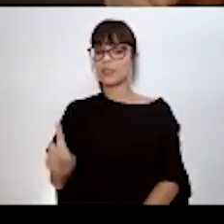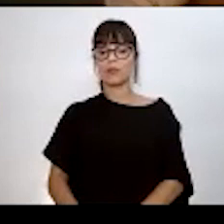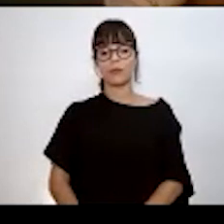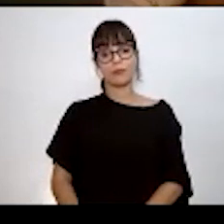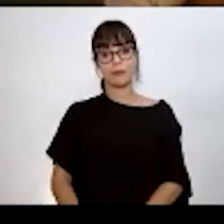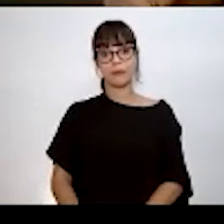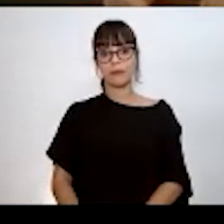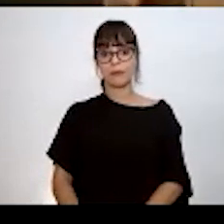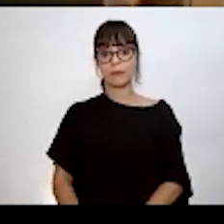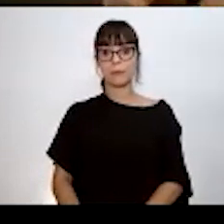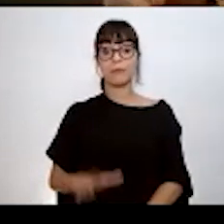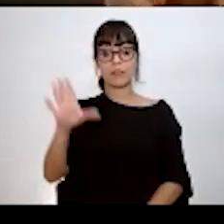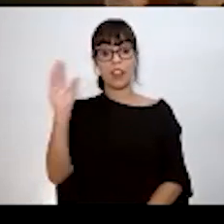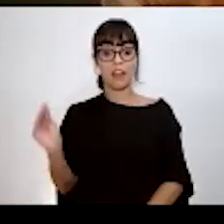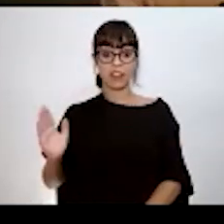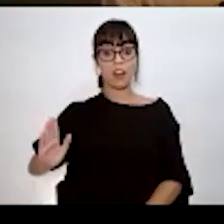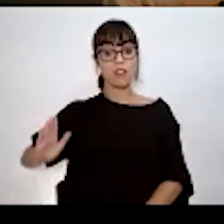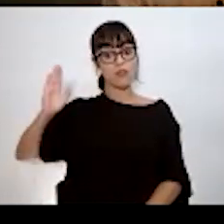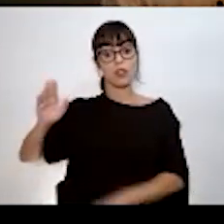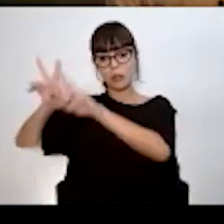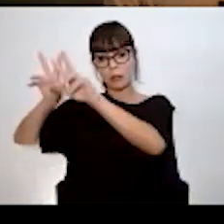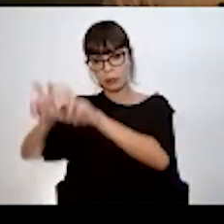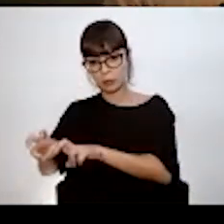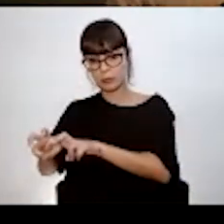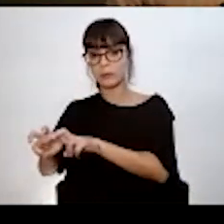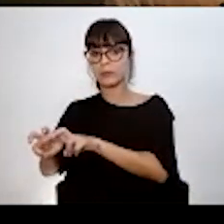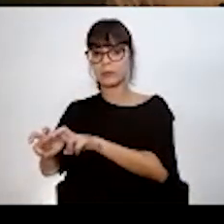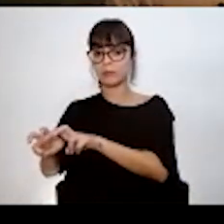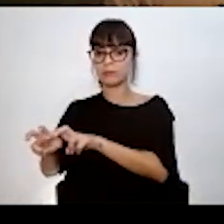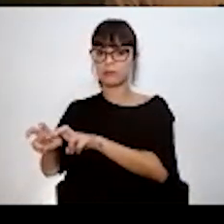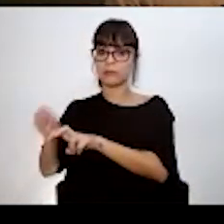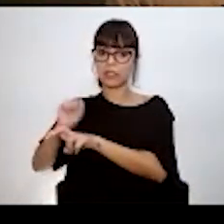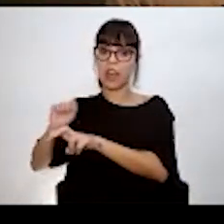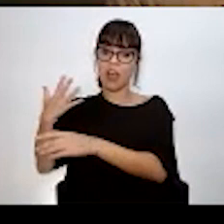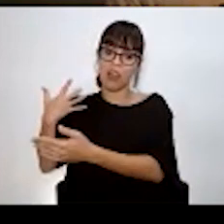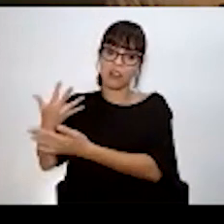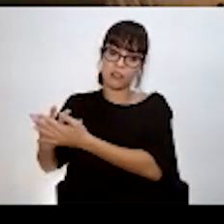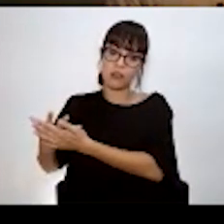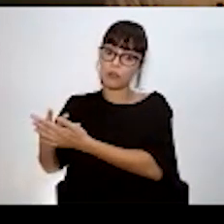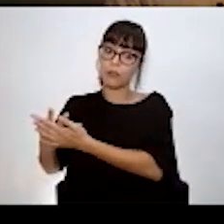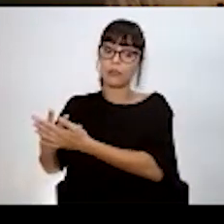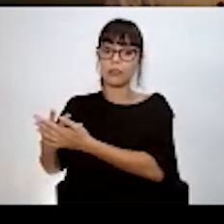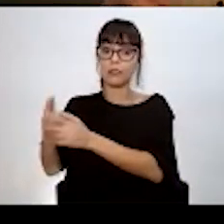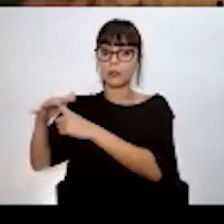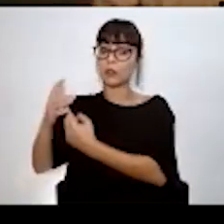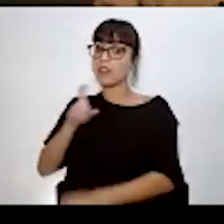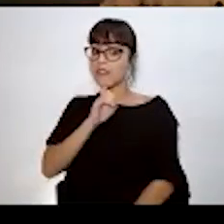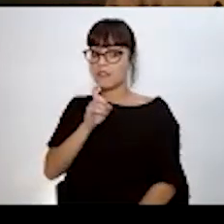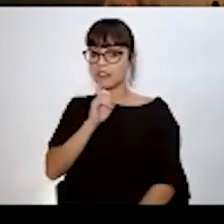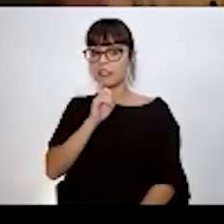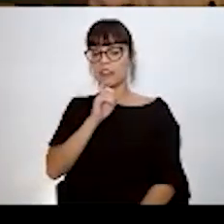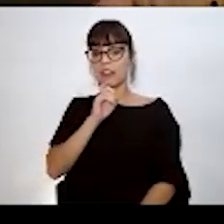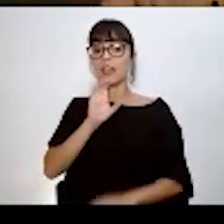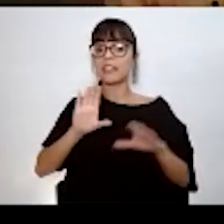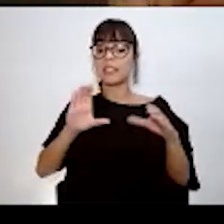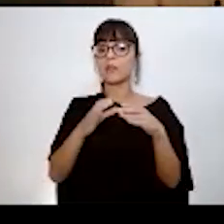la investigación en el norte de África ha sufrido en los últimos años diferentes circunstancias bastante convulsas, equipos que